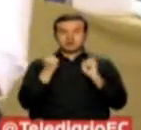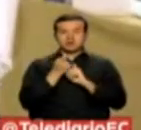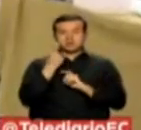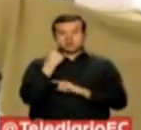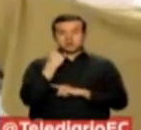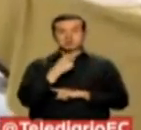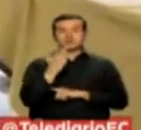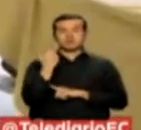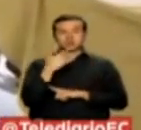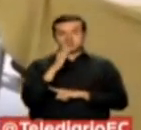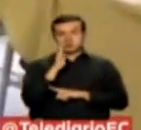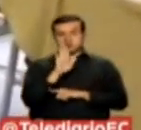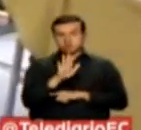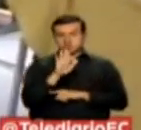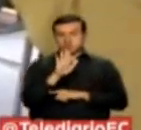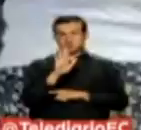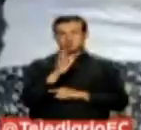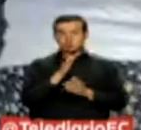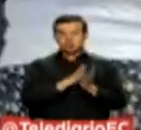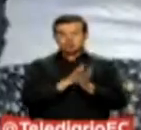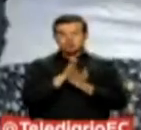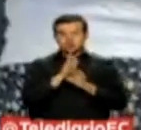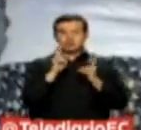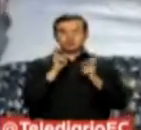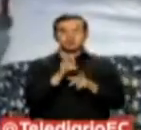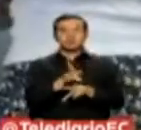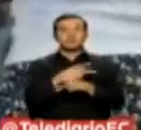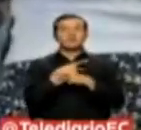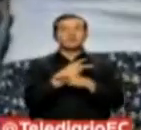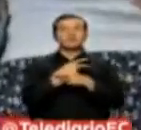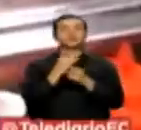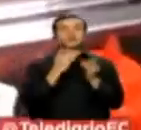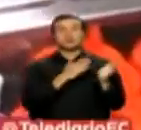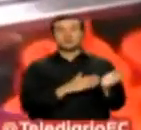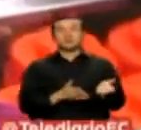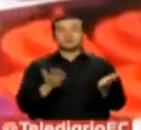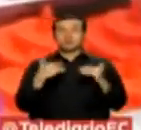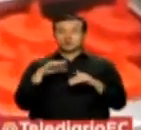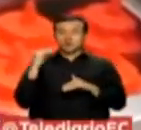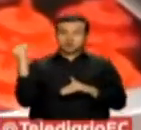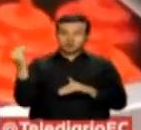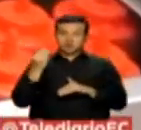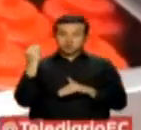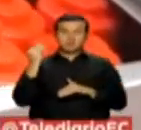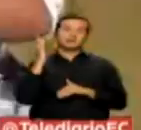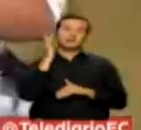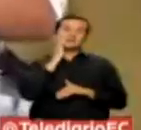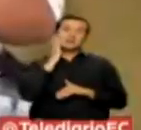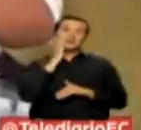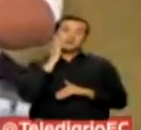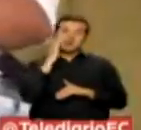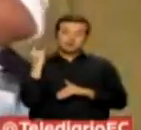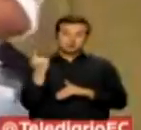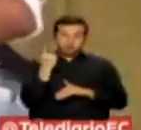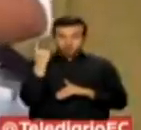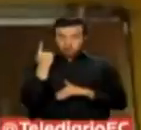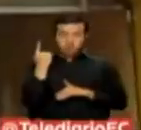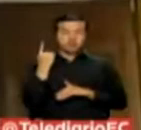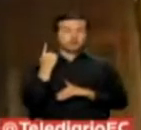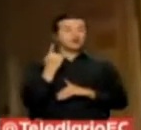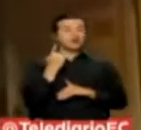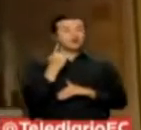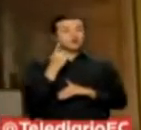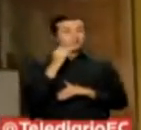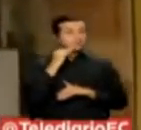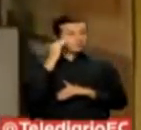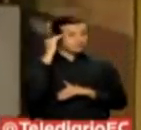préstamos quirografarios para que vayan encaminados al ámbito productivo y estén destinados a jóvenes, madres, cabezas de hogar, personas de la tercera